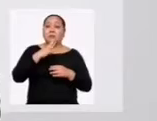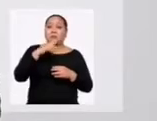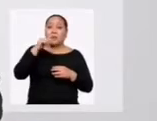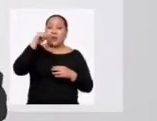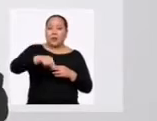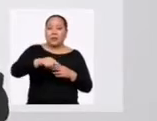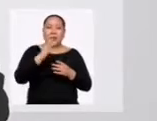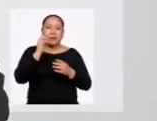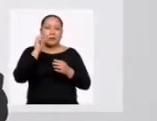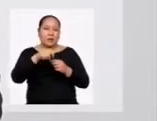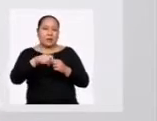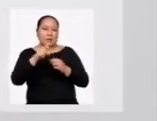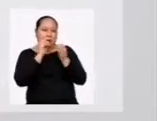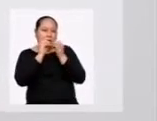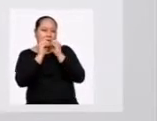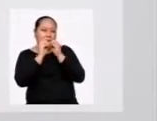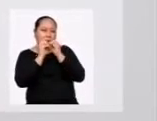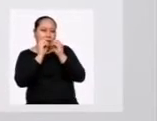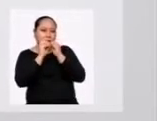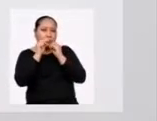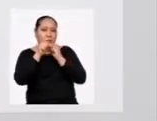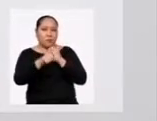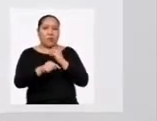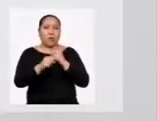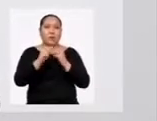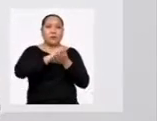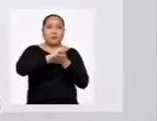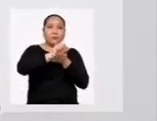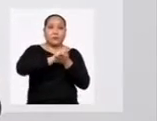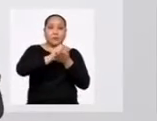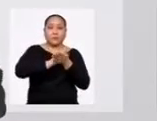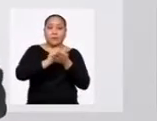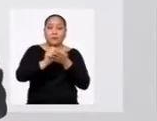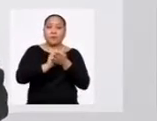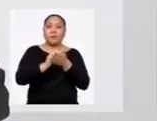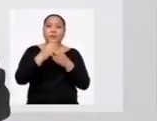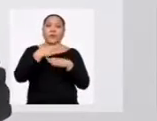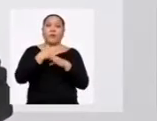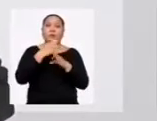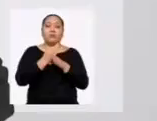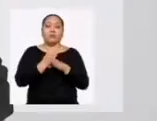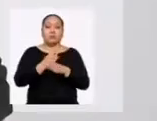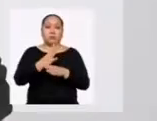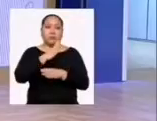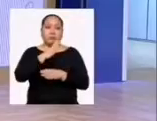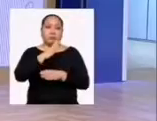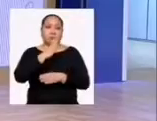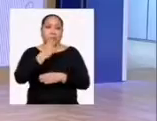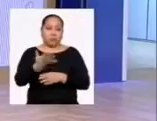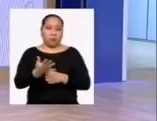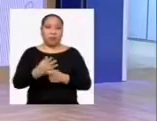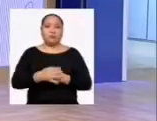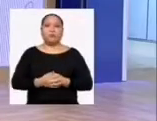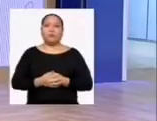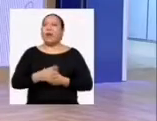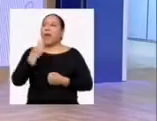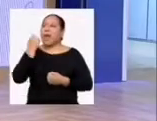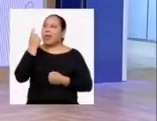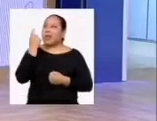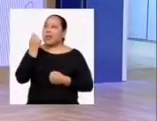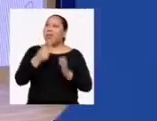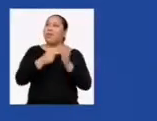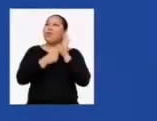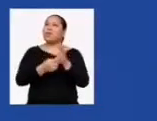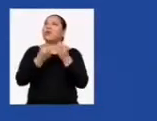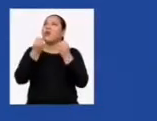estas deberían reformularse para que el texto sea de estilo académico y de registro formal. Entiendo,